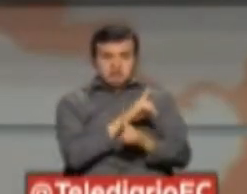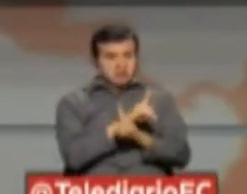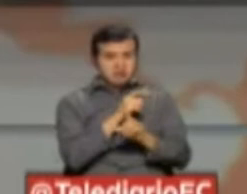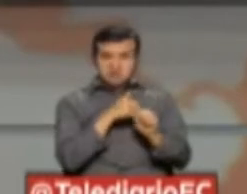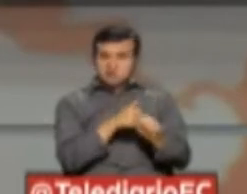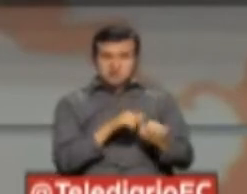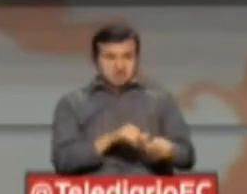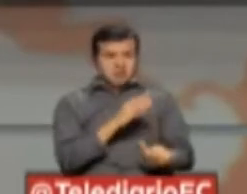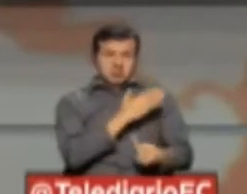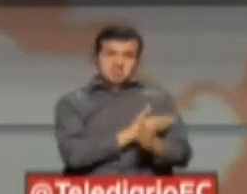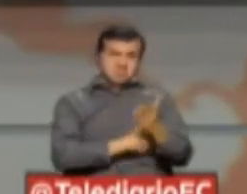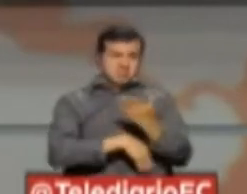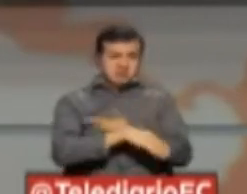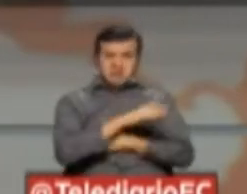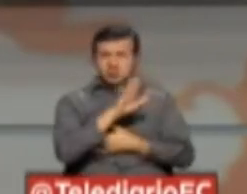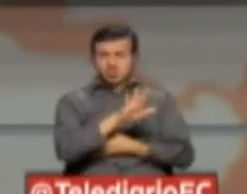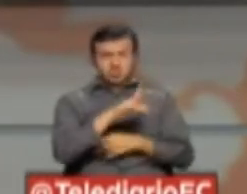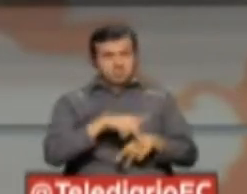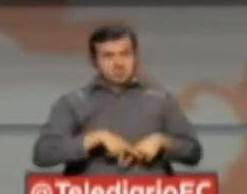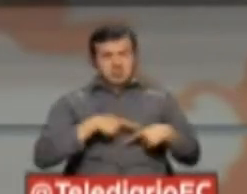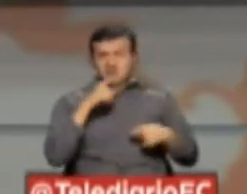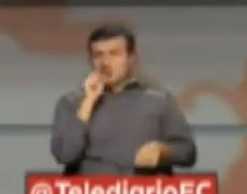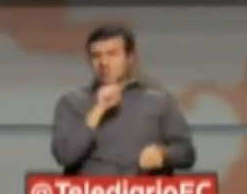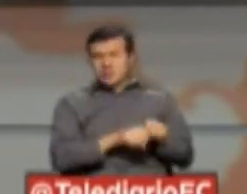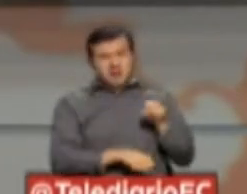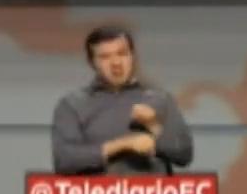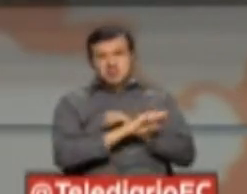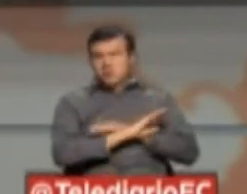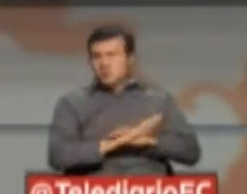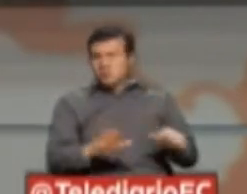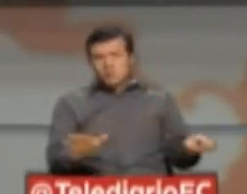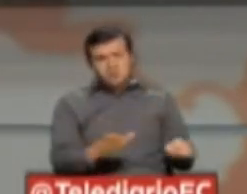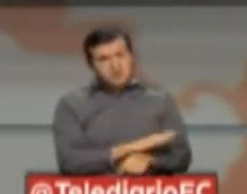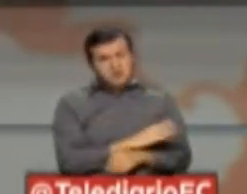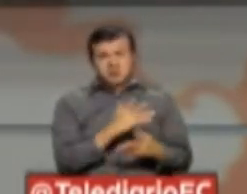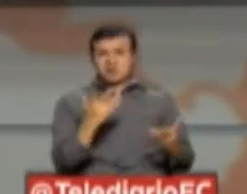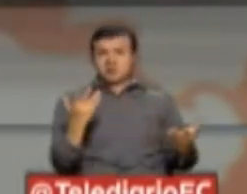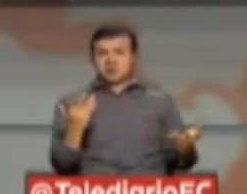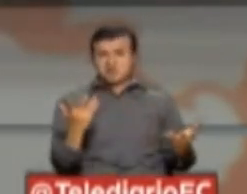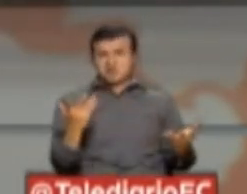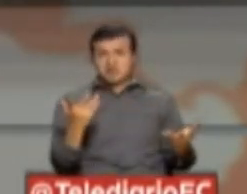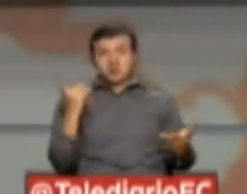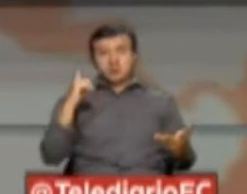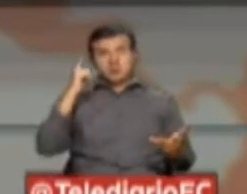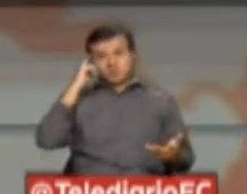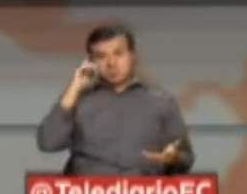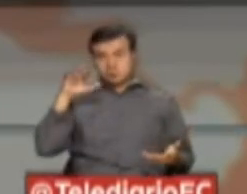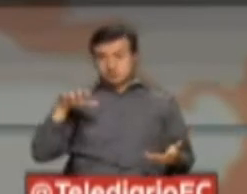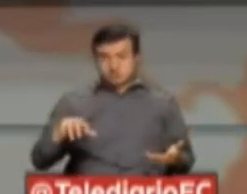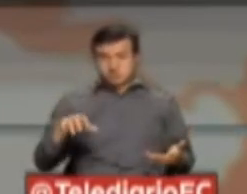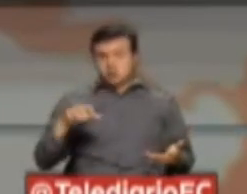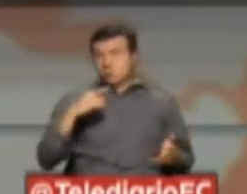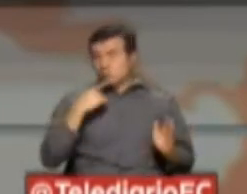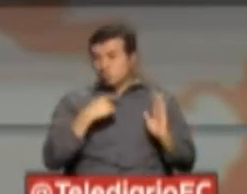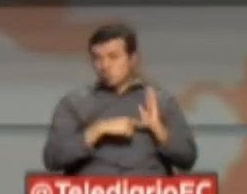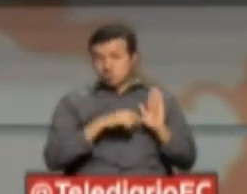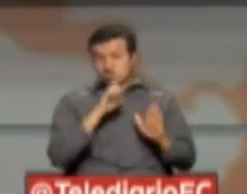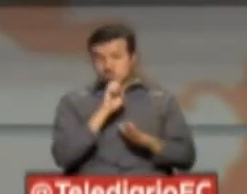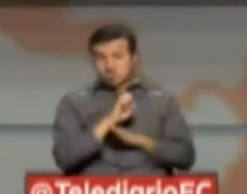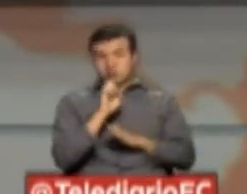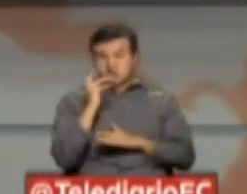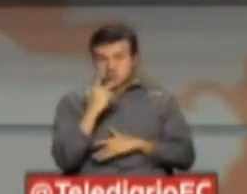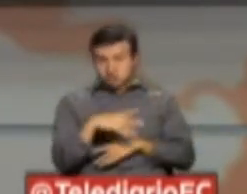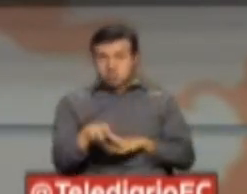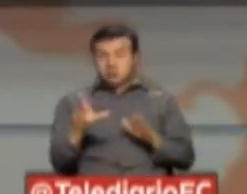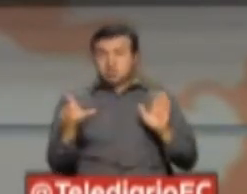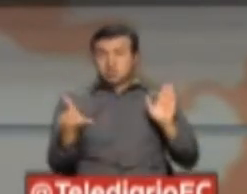permanentes le cambiaron la vida de la noche a la mañana y claro para eso el estado en el caso nuestro de nuestro país tiene